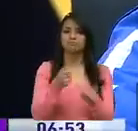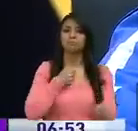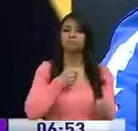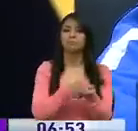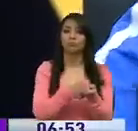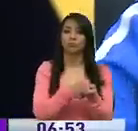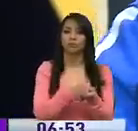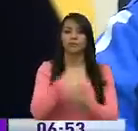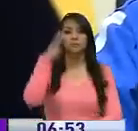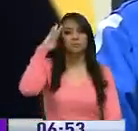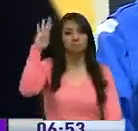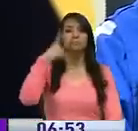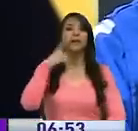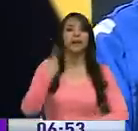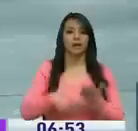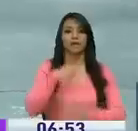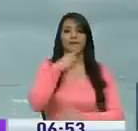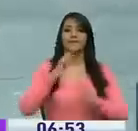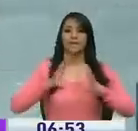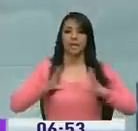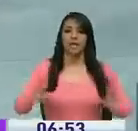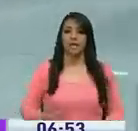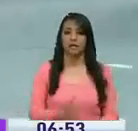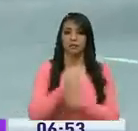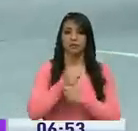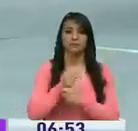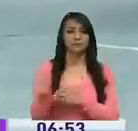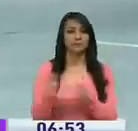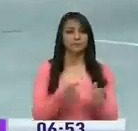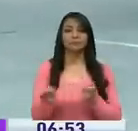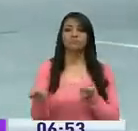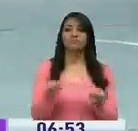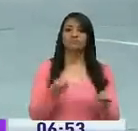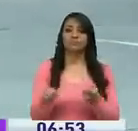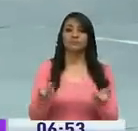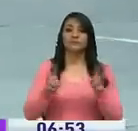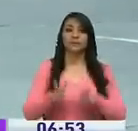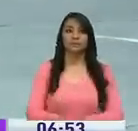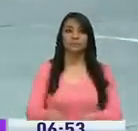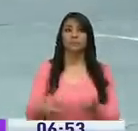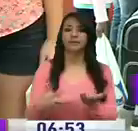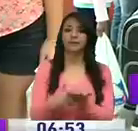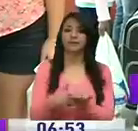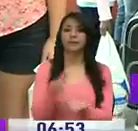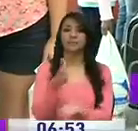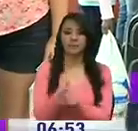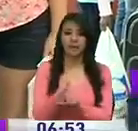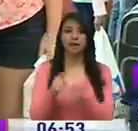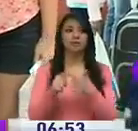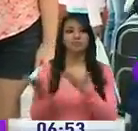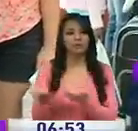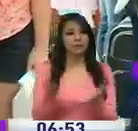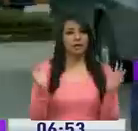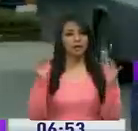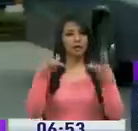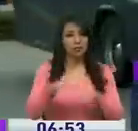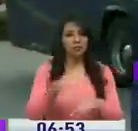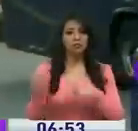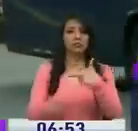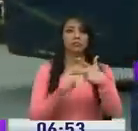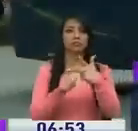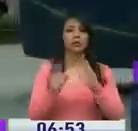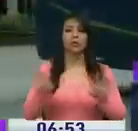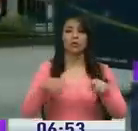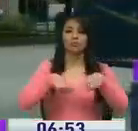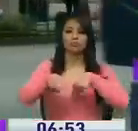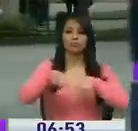para este feriado los controles de igual manera se intensificarán en terminales terrestres en eventos masivos y en las entradas